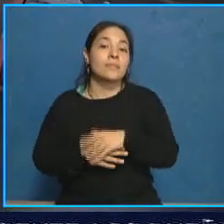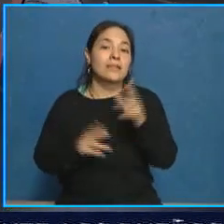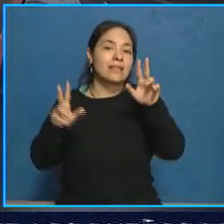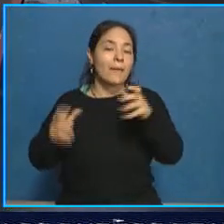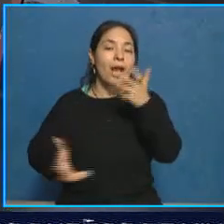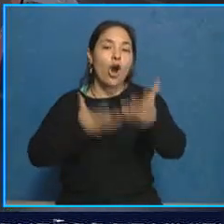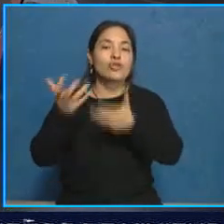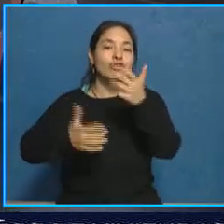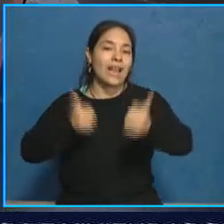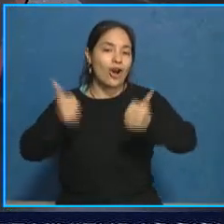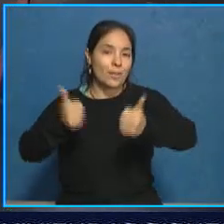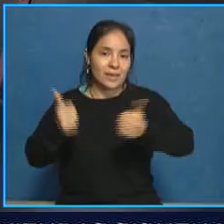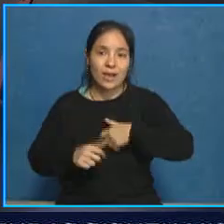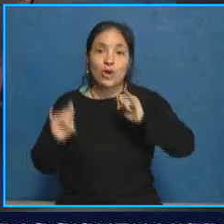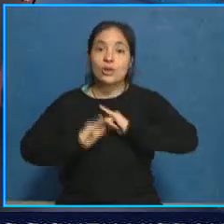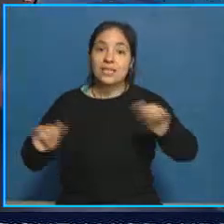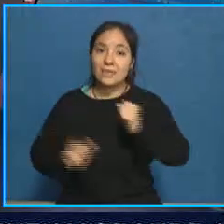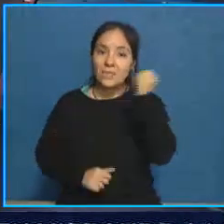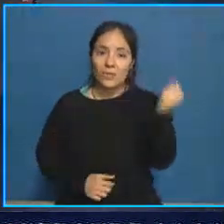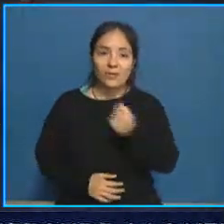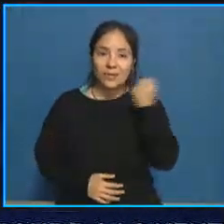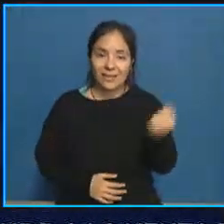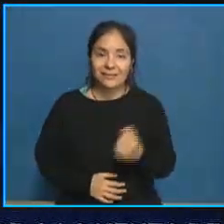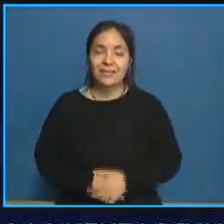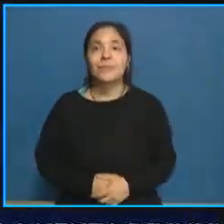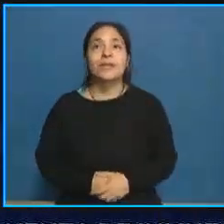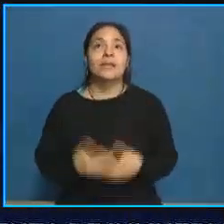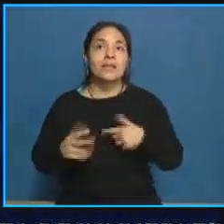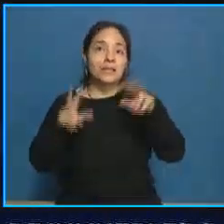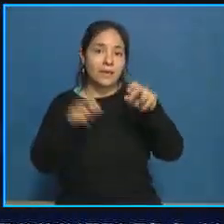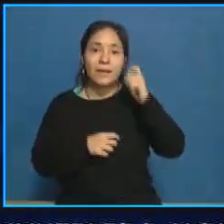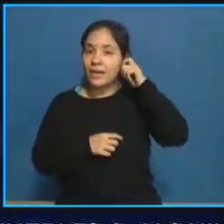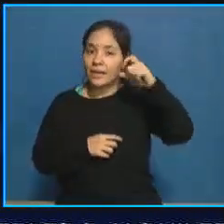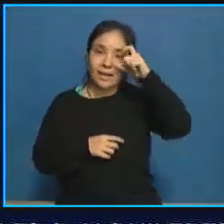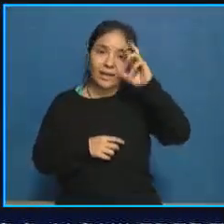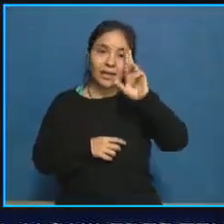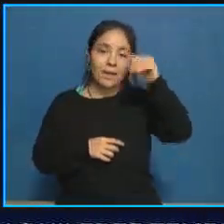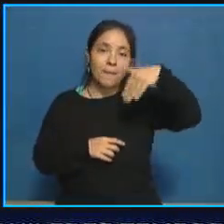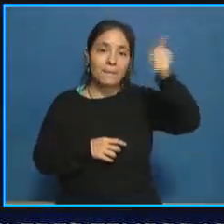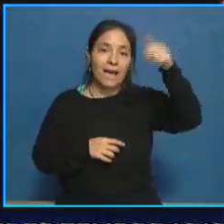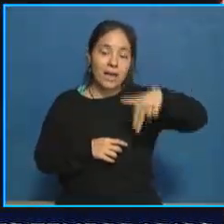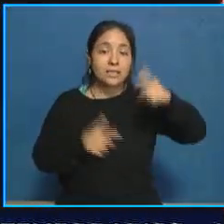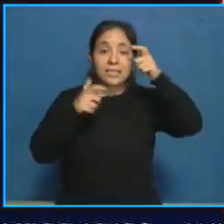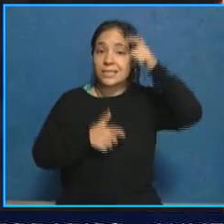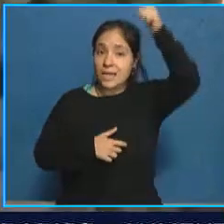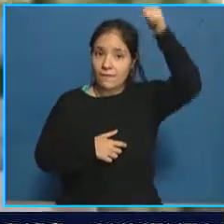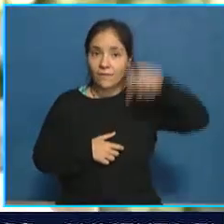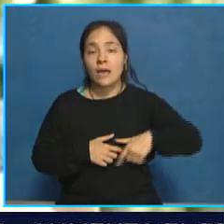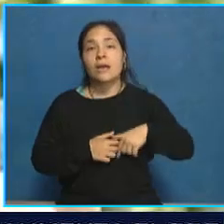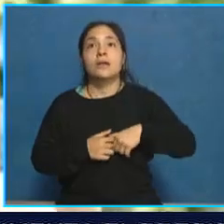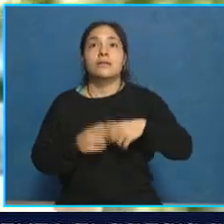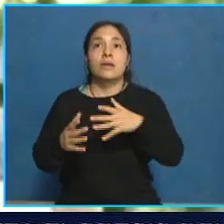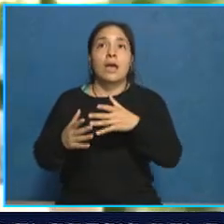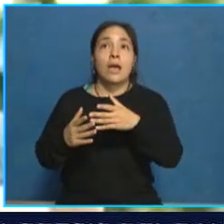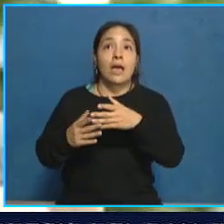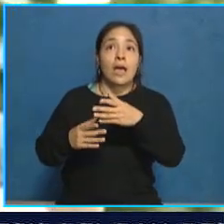hay noticia de último momento que tiene que ver justamente con Germán Martitegui, porque el chef abandona